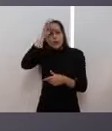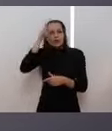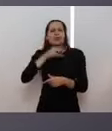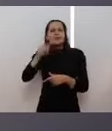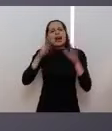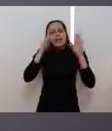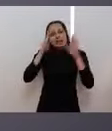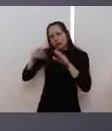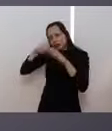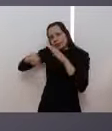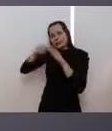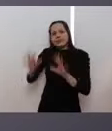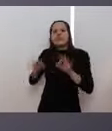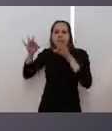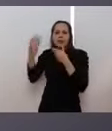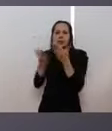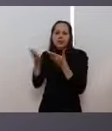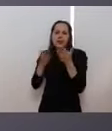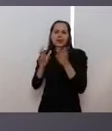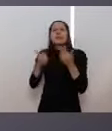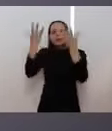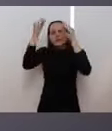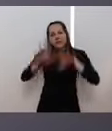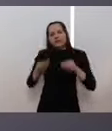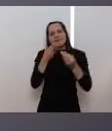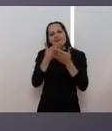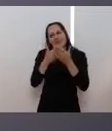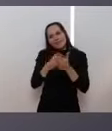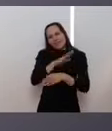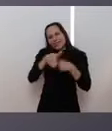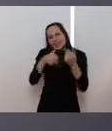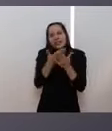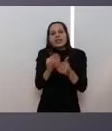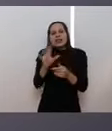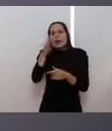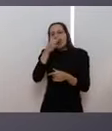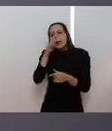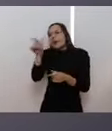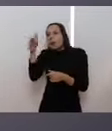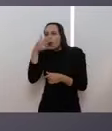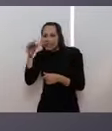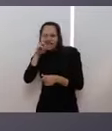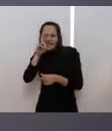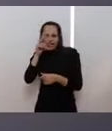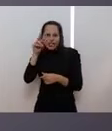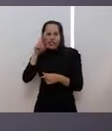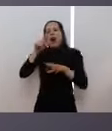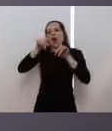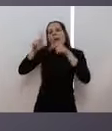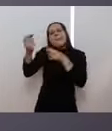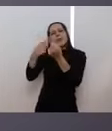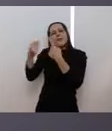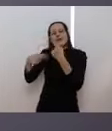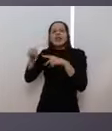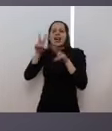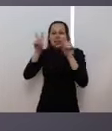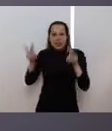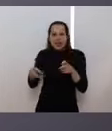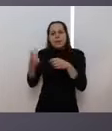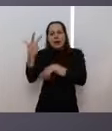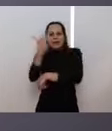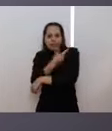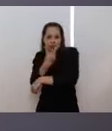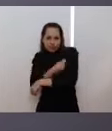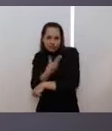atención humanizada calidad de servicios dios los bendiga muchas gracias al señor rodrigo también hay algunas preguntas acerca del tema de vacunación de vivir